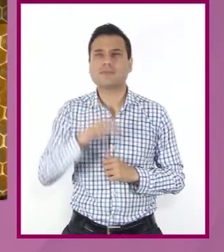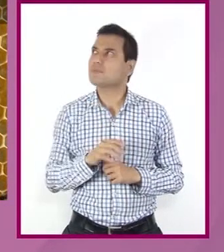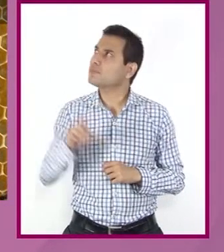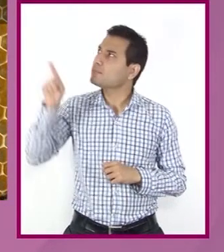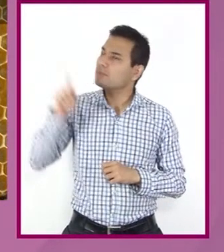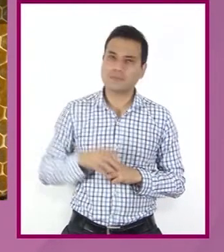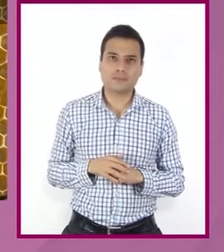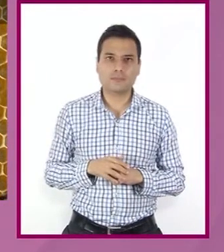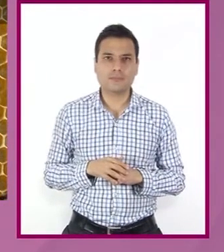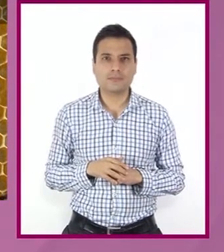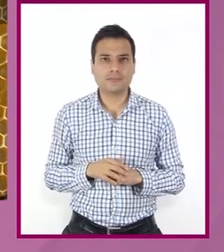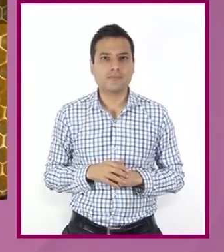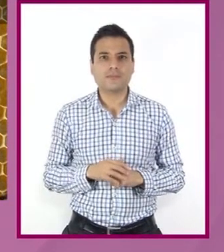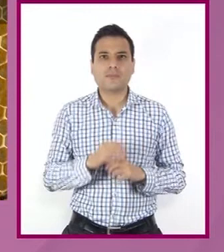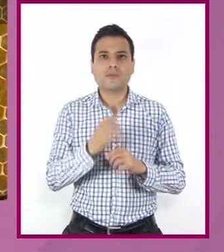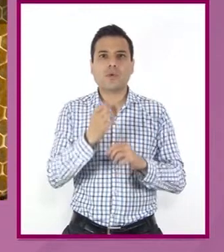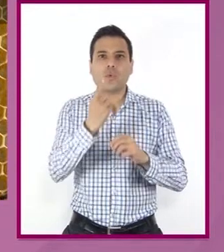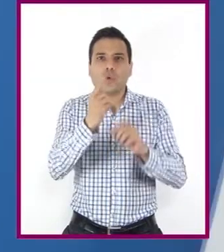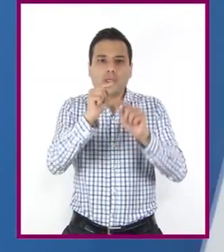celdilla?